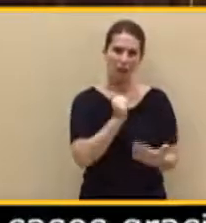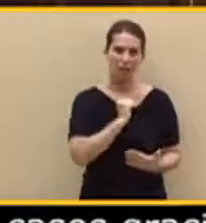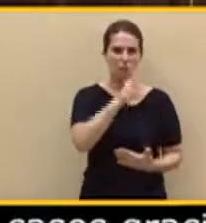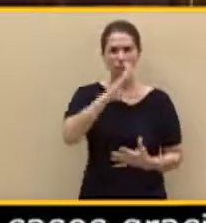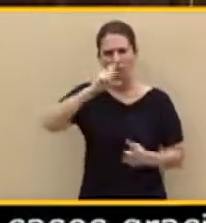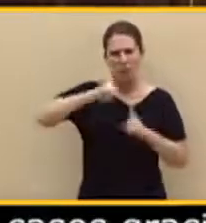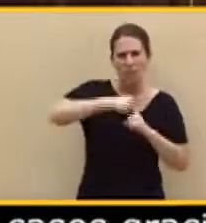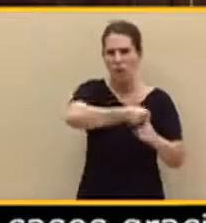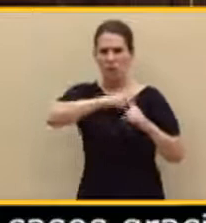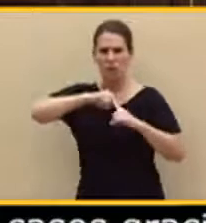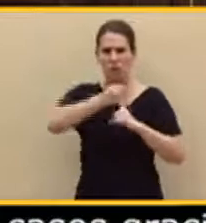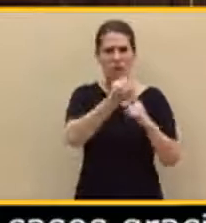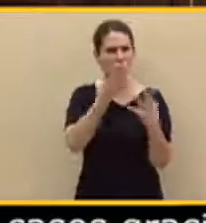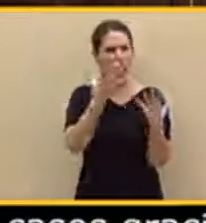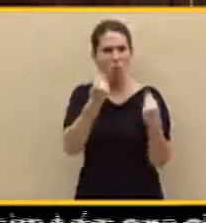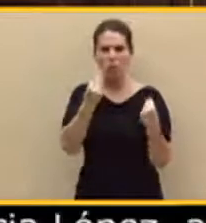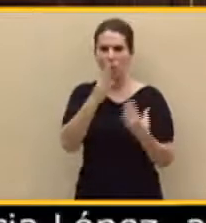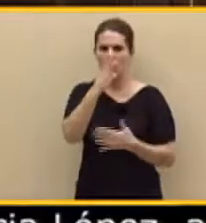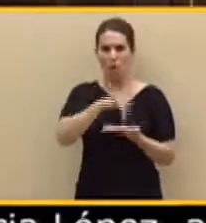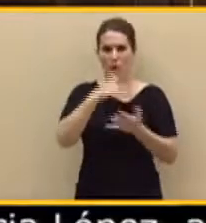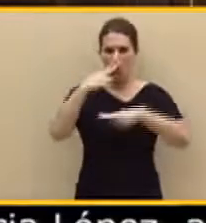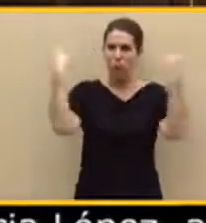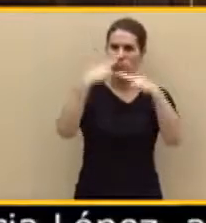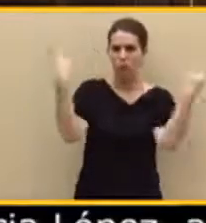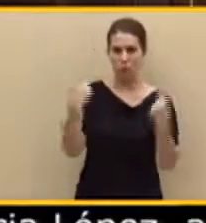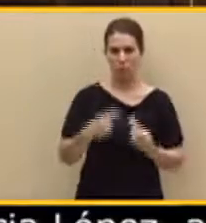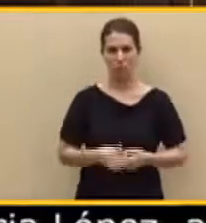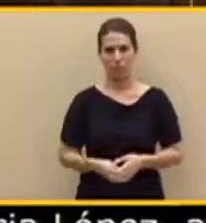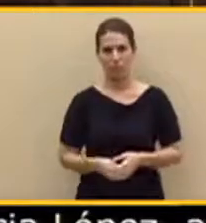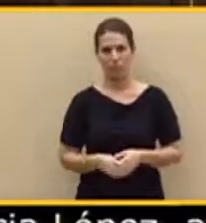intimidaciones de todo tipo por destapar estas investigaciones.